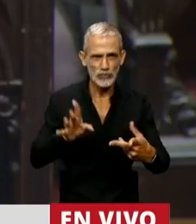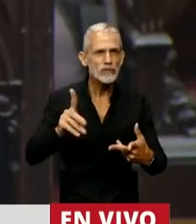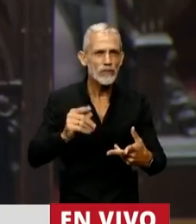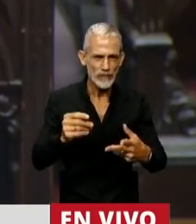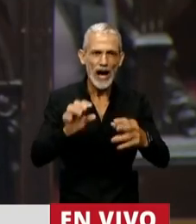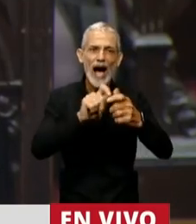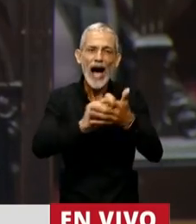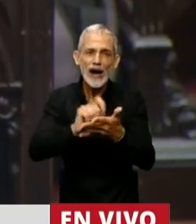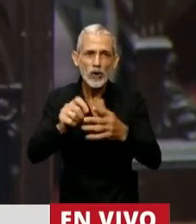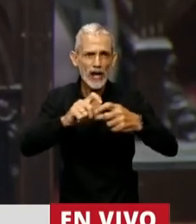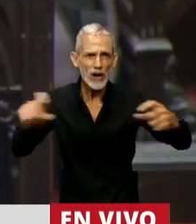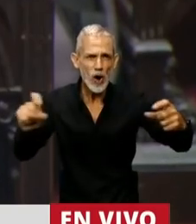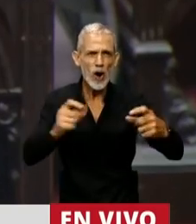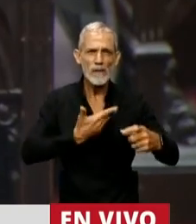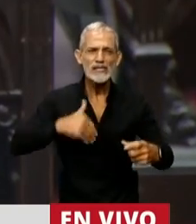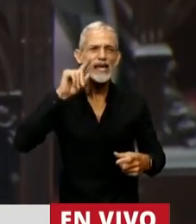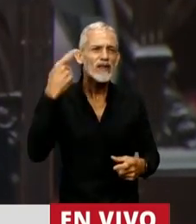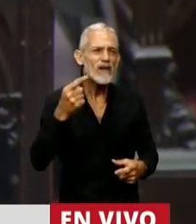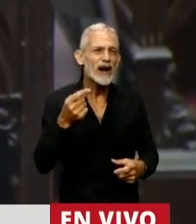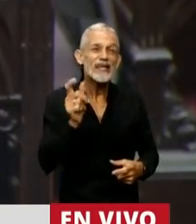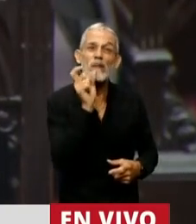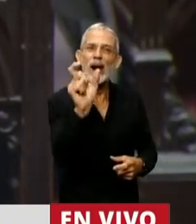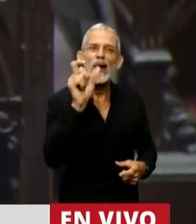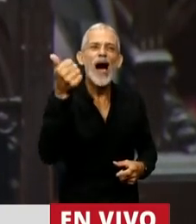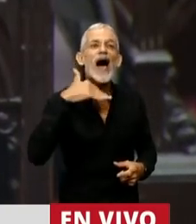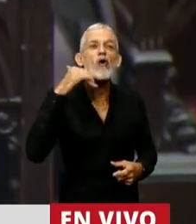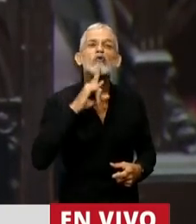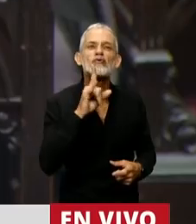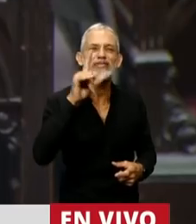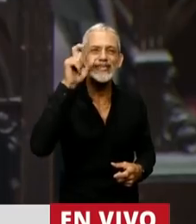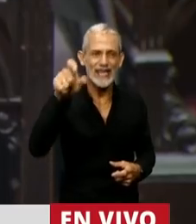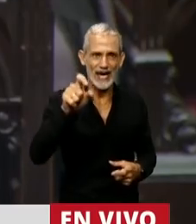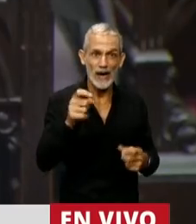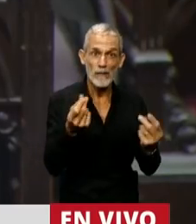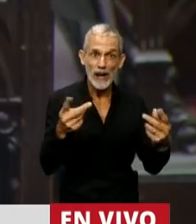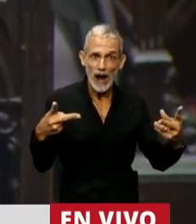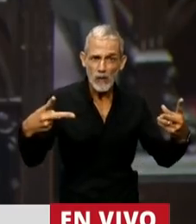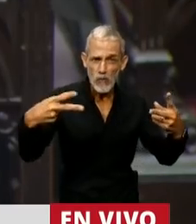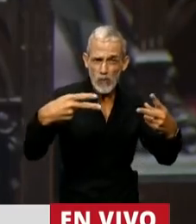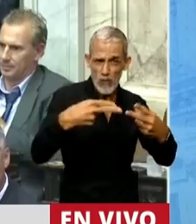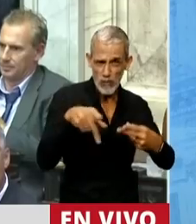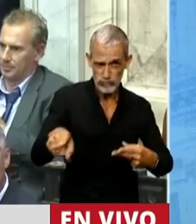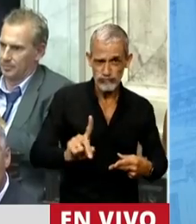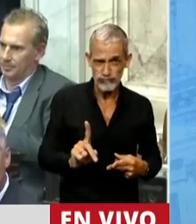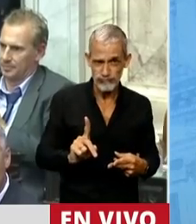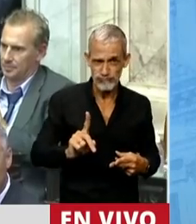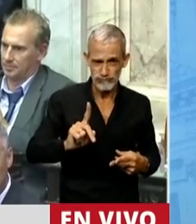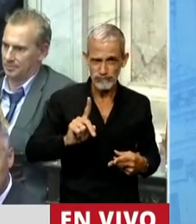se enorgullece de no haber hecho nada. Y miren dónde estamos, muchachos, miren,